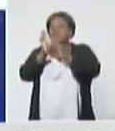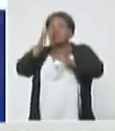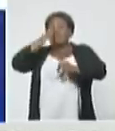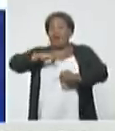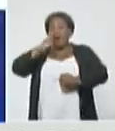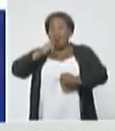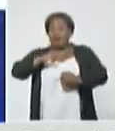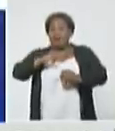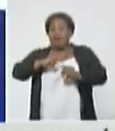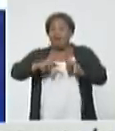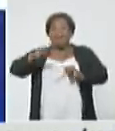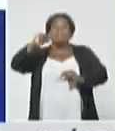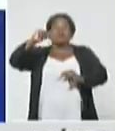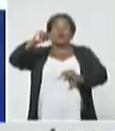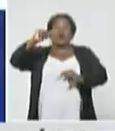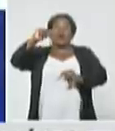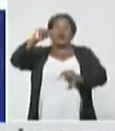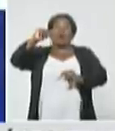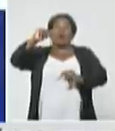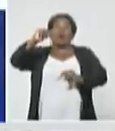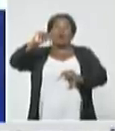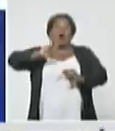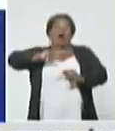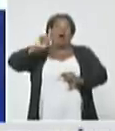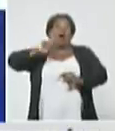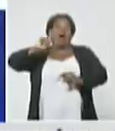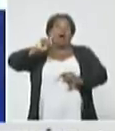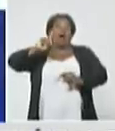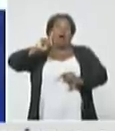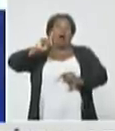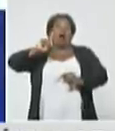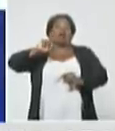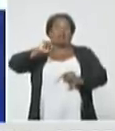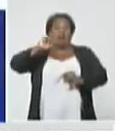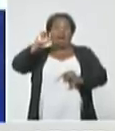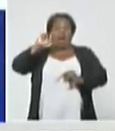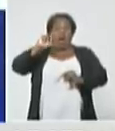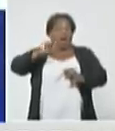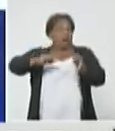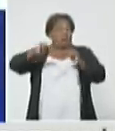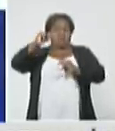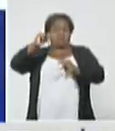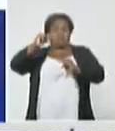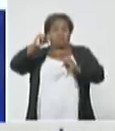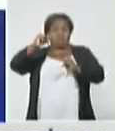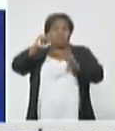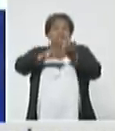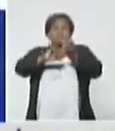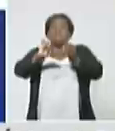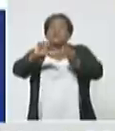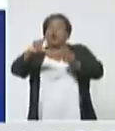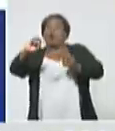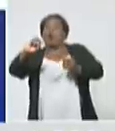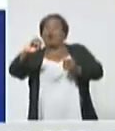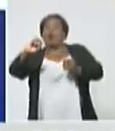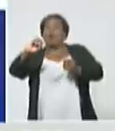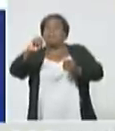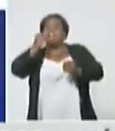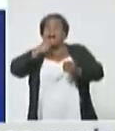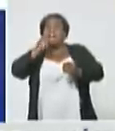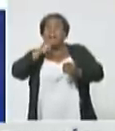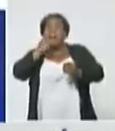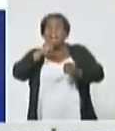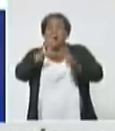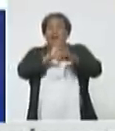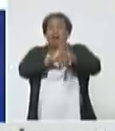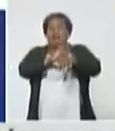pico. Ahí fue el pico de la epidemia para los que hablan de esta situación, y como